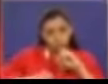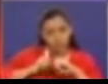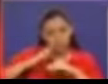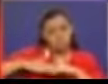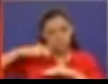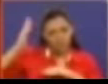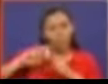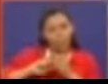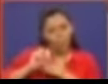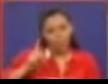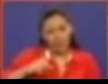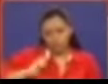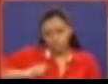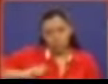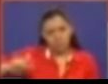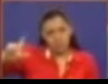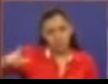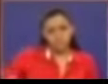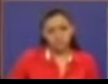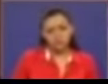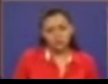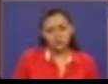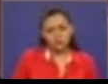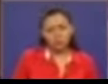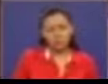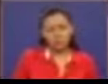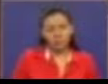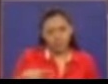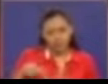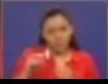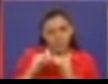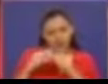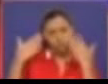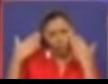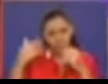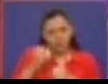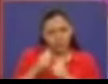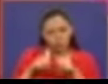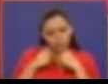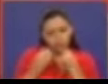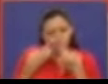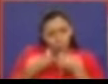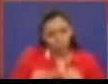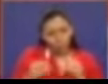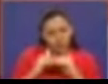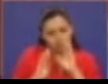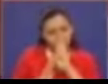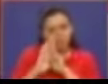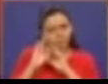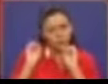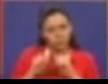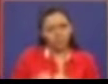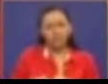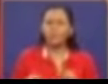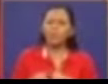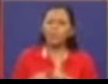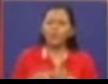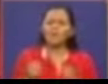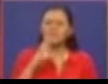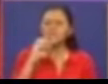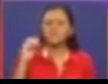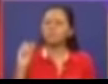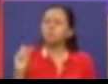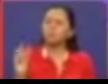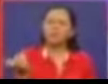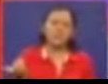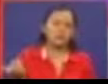mayor. Aumentemos los salarios básicos. Paguémosle más a los obreros. Hagamos una sociedad más justa. Como que si no es nada. 100 salarios es muy